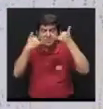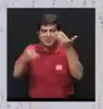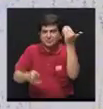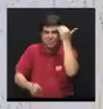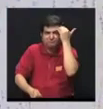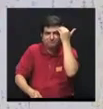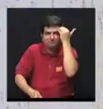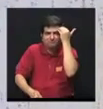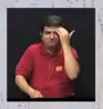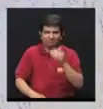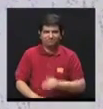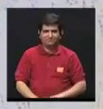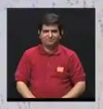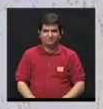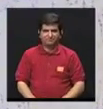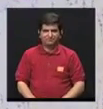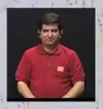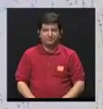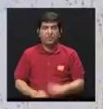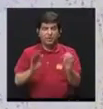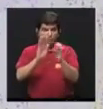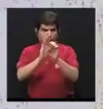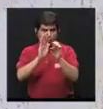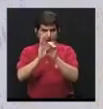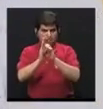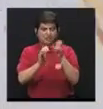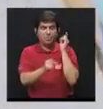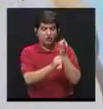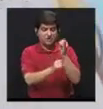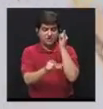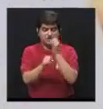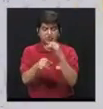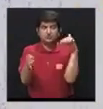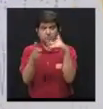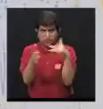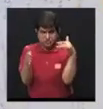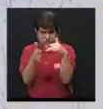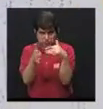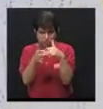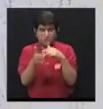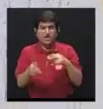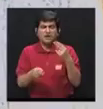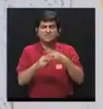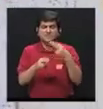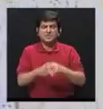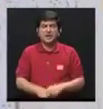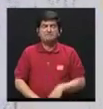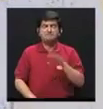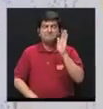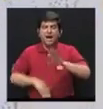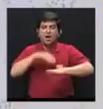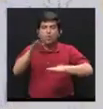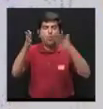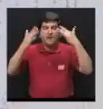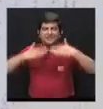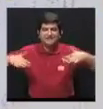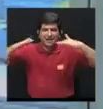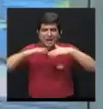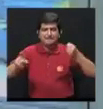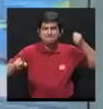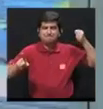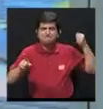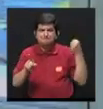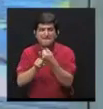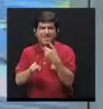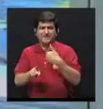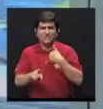que, digamos, las instituciones que estudian lo que se llama la huella ecológica, o sea, el impacto que hay sobre la